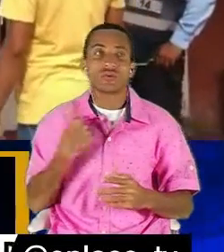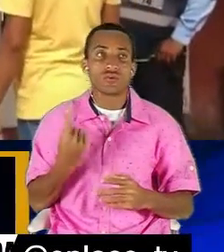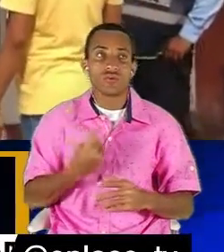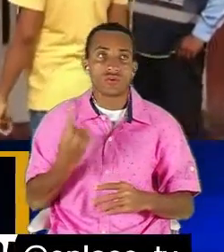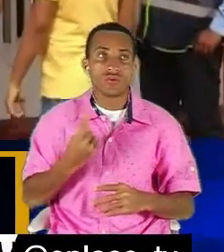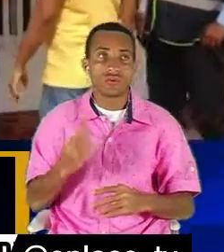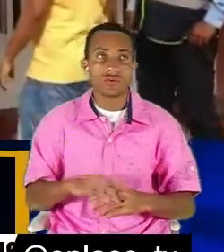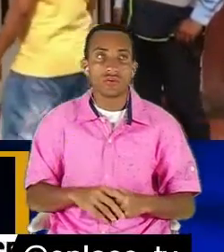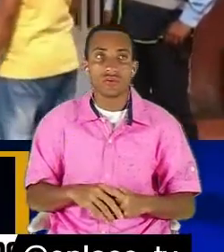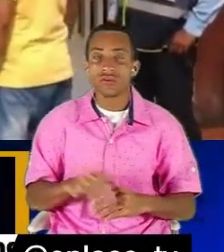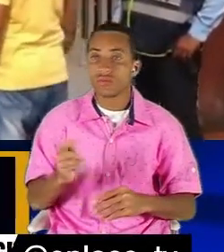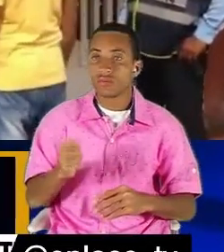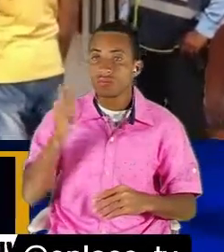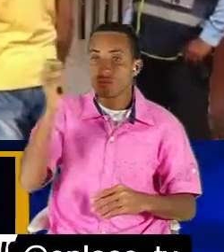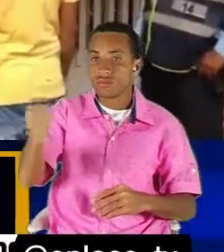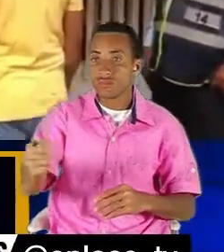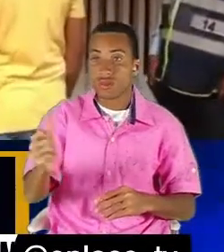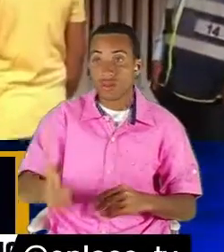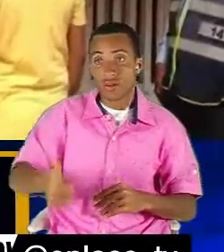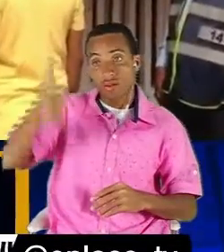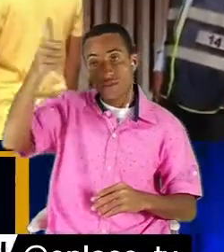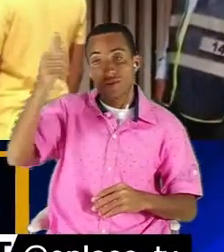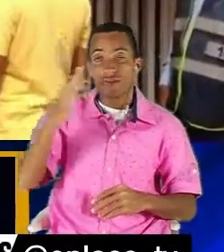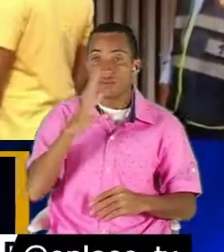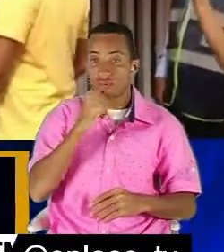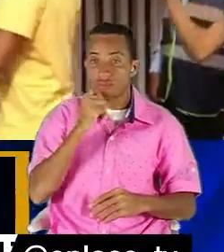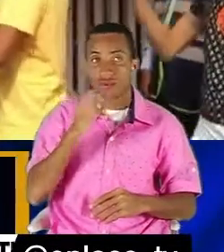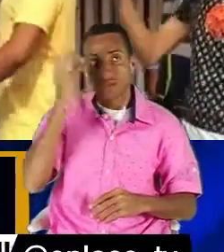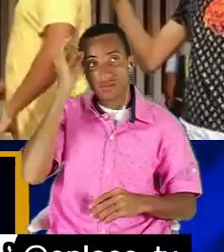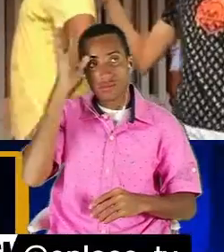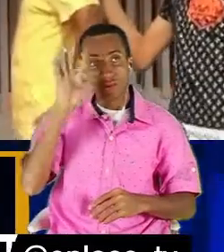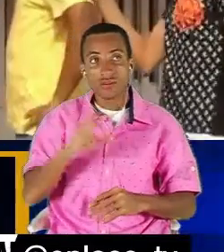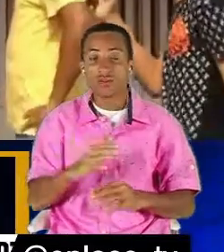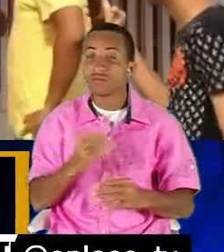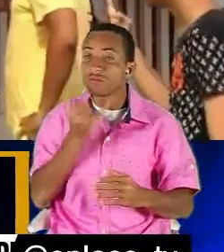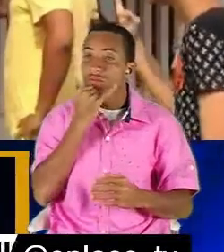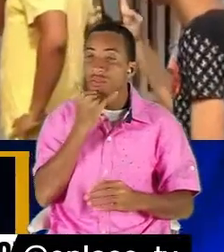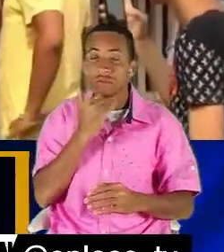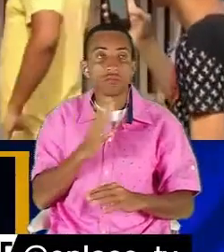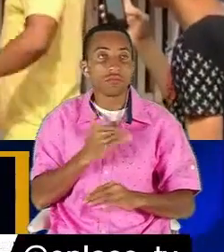quería entregármela delante de sus jefes, porque eso lo dañaba a él, no sé qué pasaba.